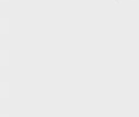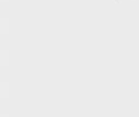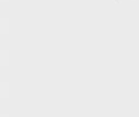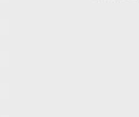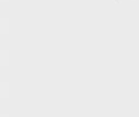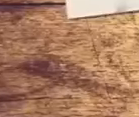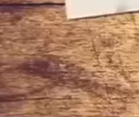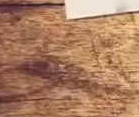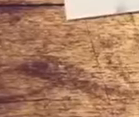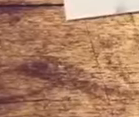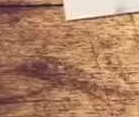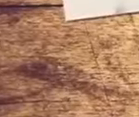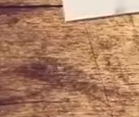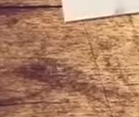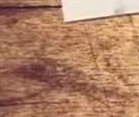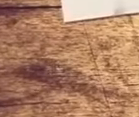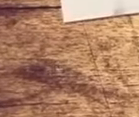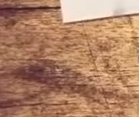se escucha.